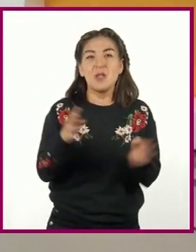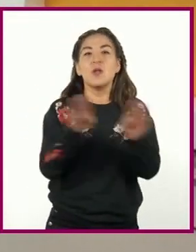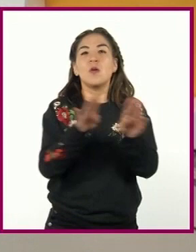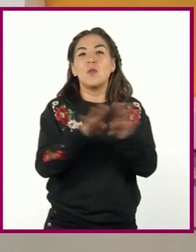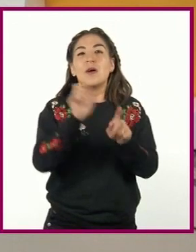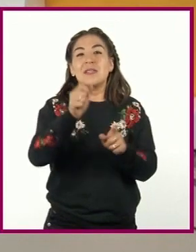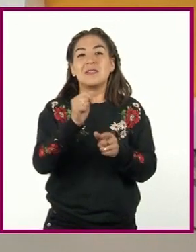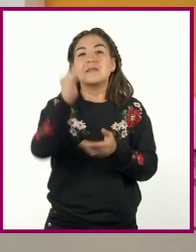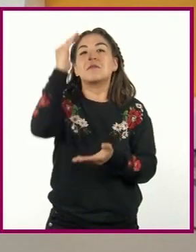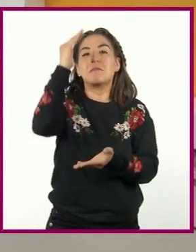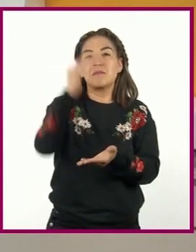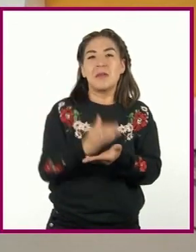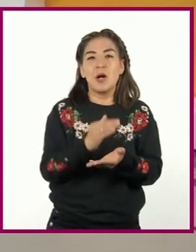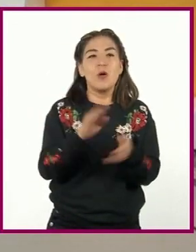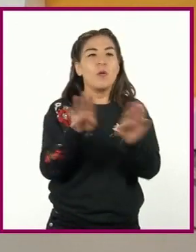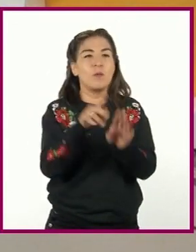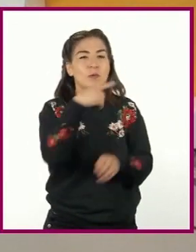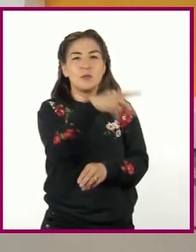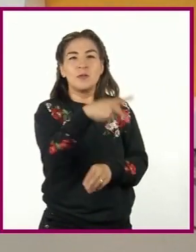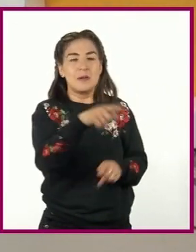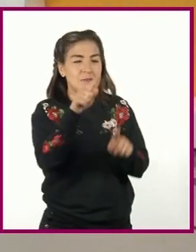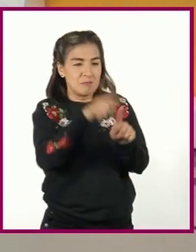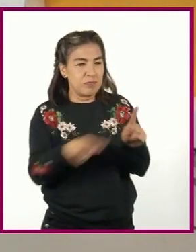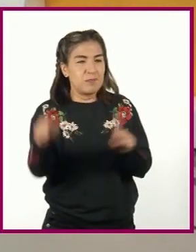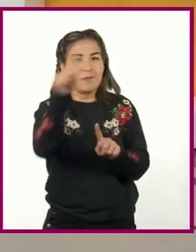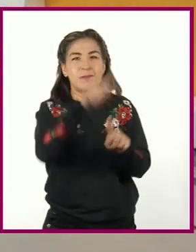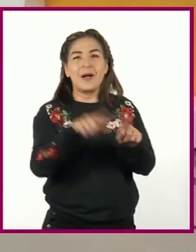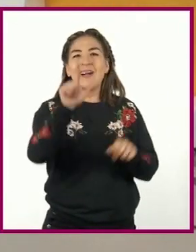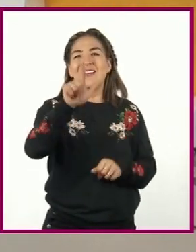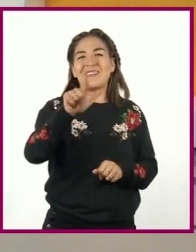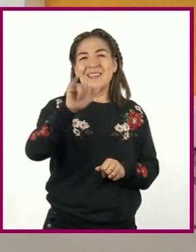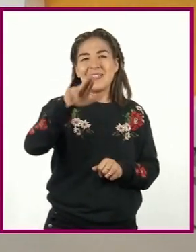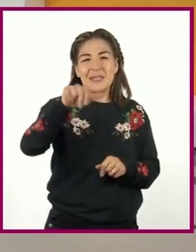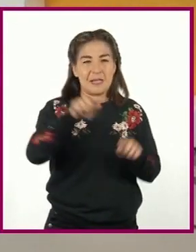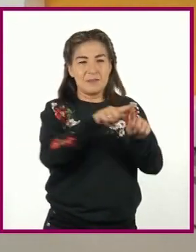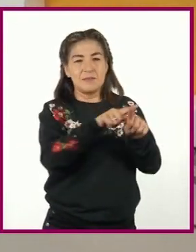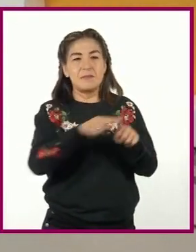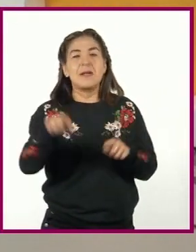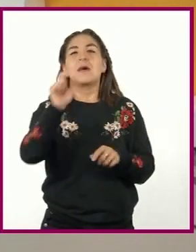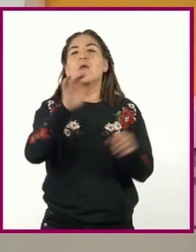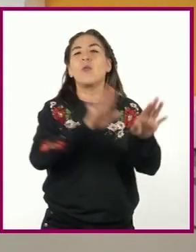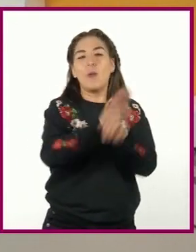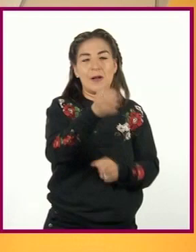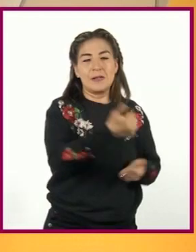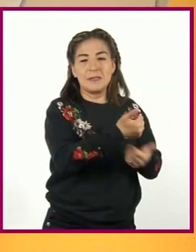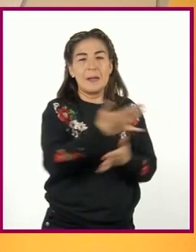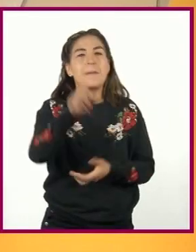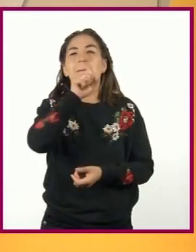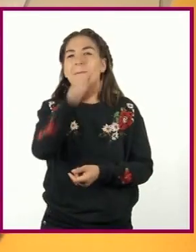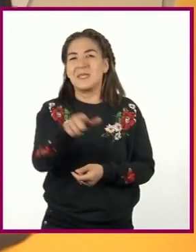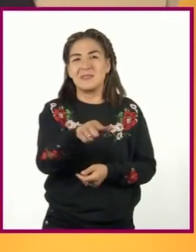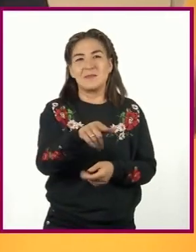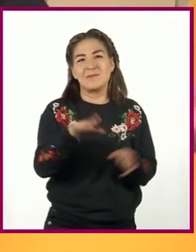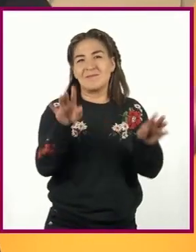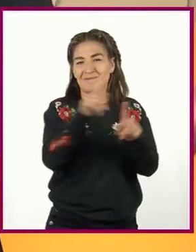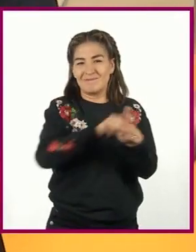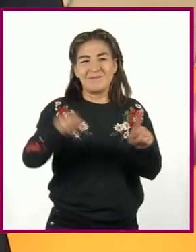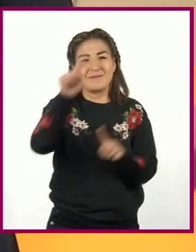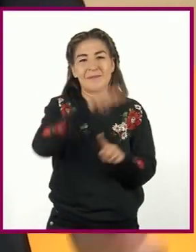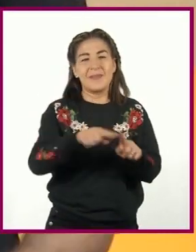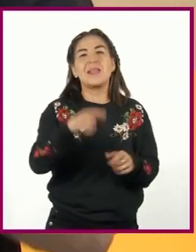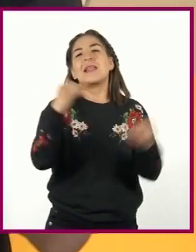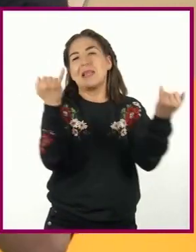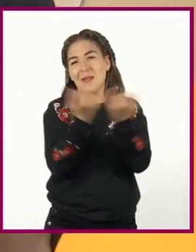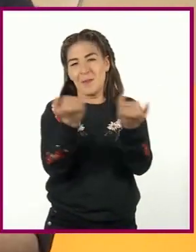significa una disminución de la intensidad que circula por la línea para transportar la misma potencia. Y